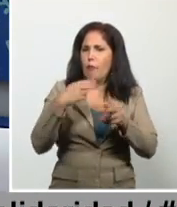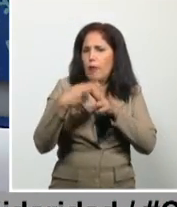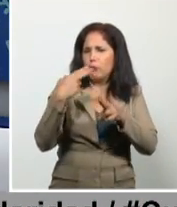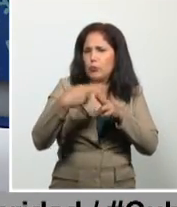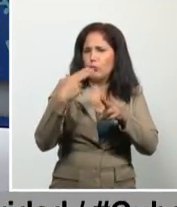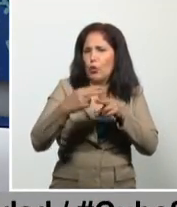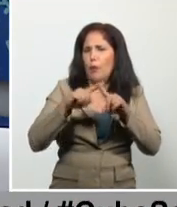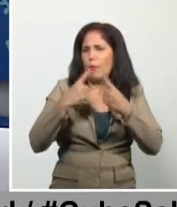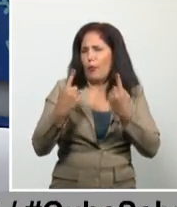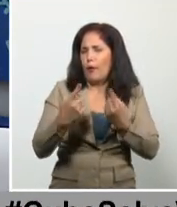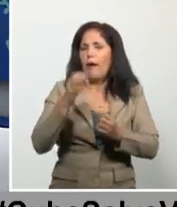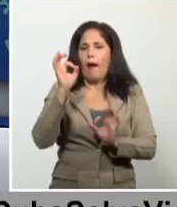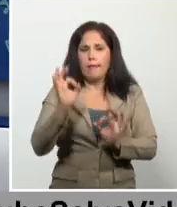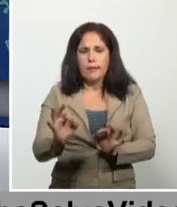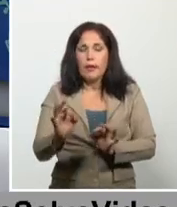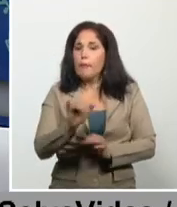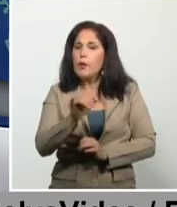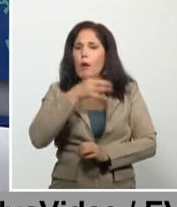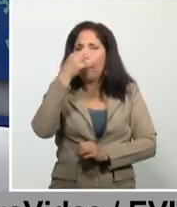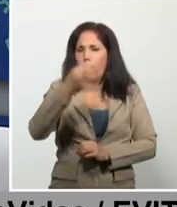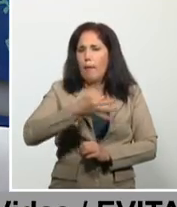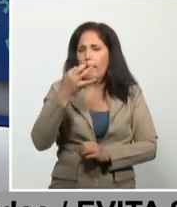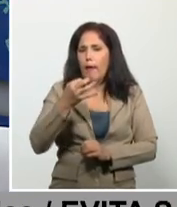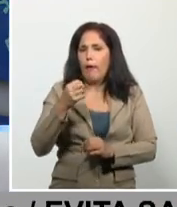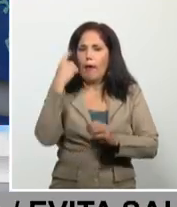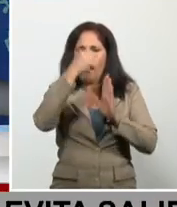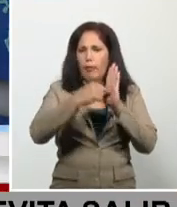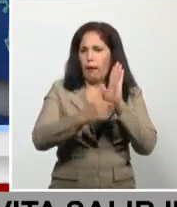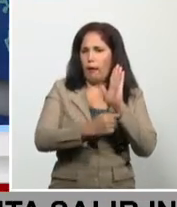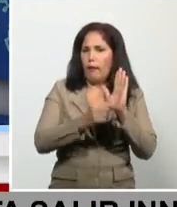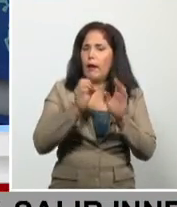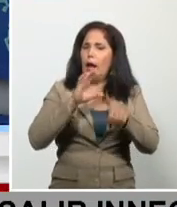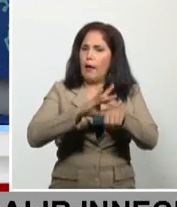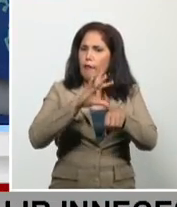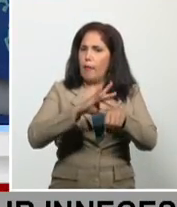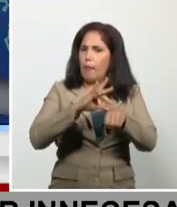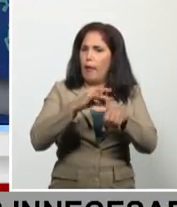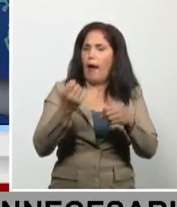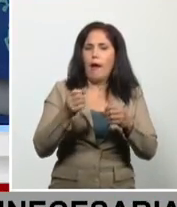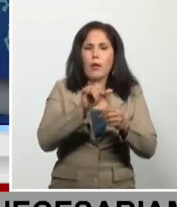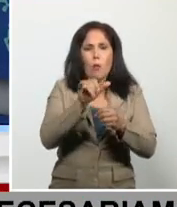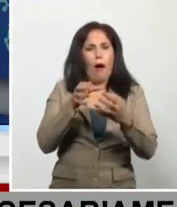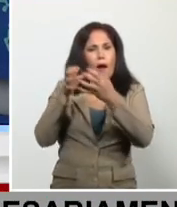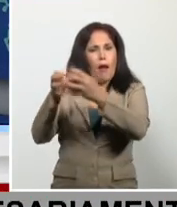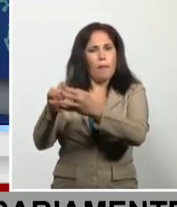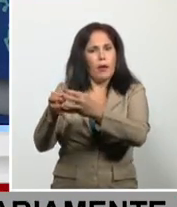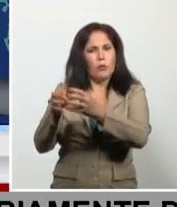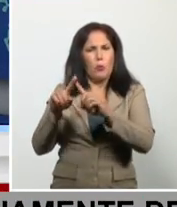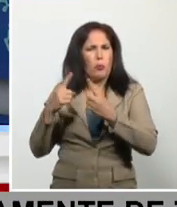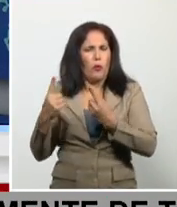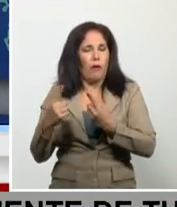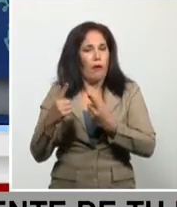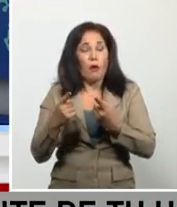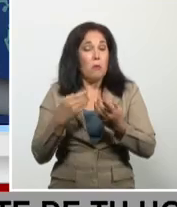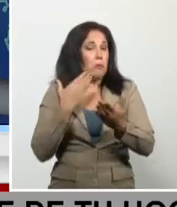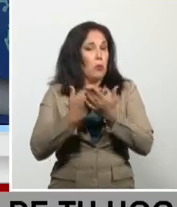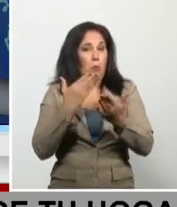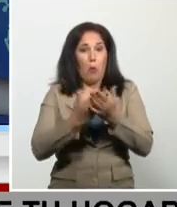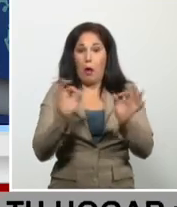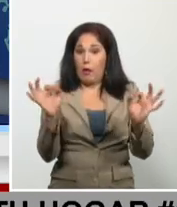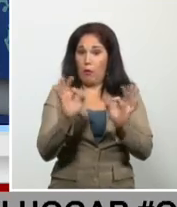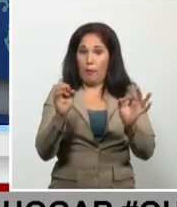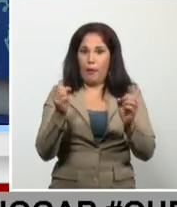nueva enfermedad. También explicó en qué consiste en detalle la cuarentena y también cómo no está comprobado que las